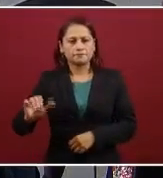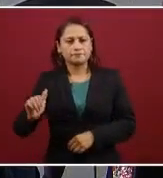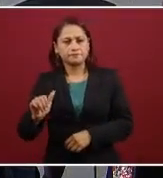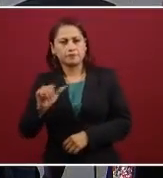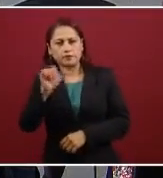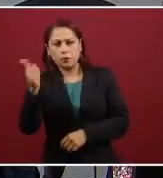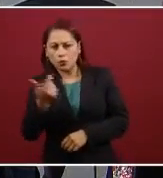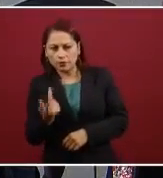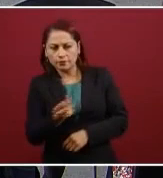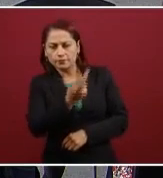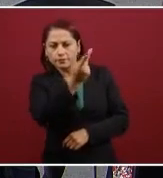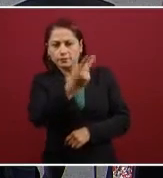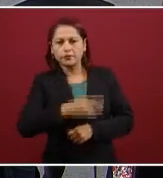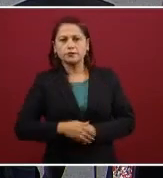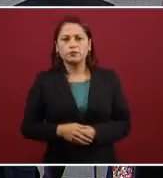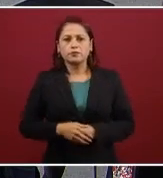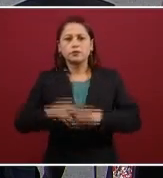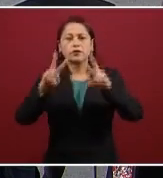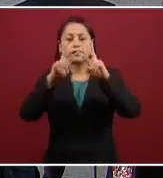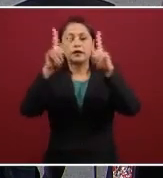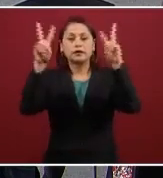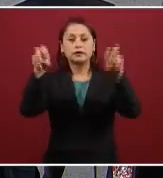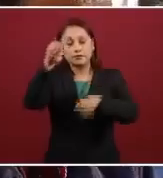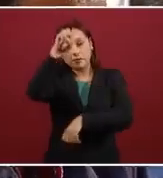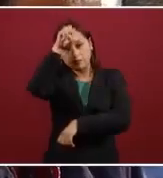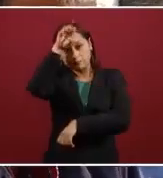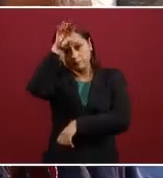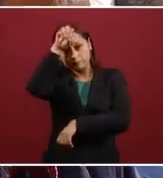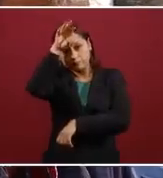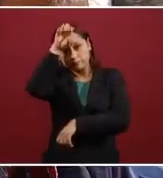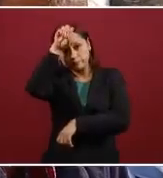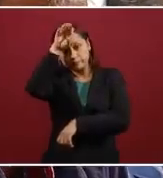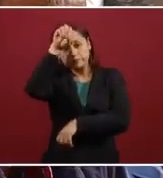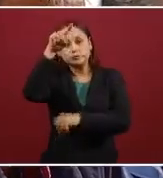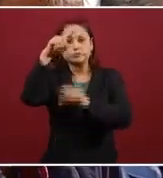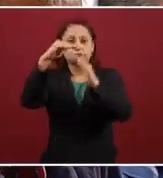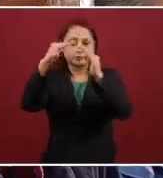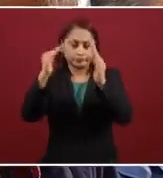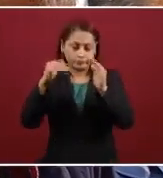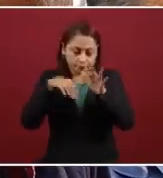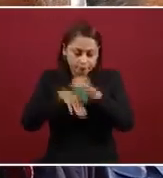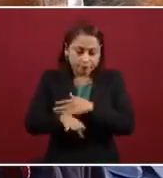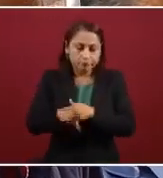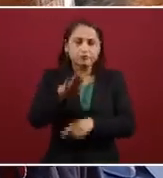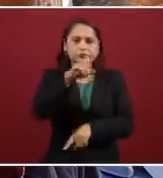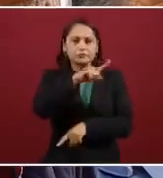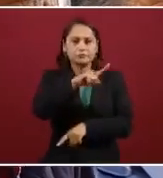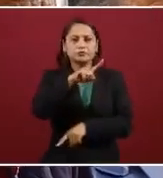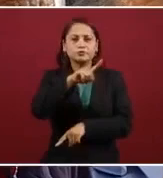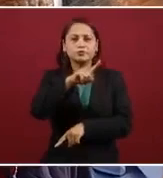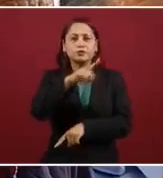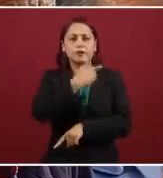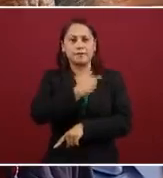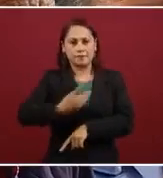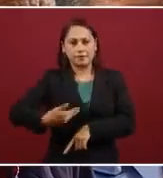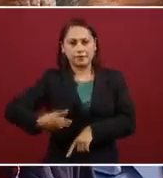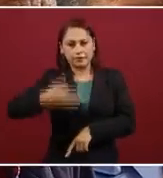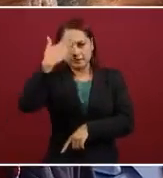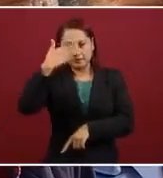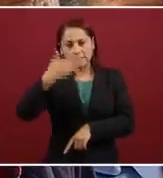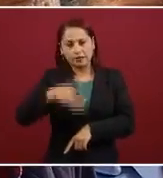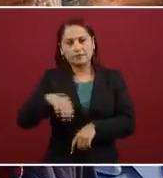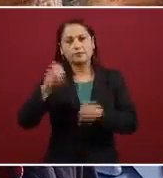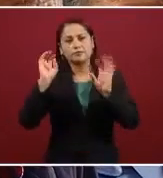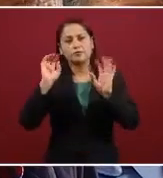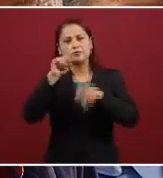ver con las minas, que es un tema muy recurrente por parte o era del presidente, ¿habrá una idea de revisar la ley de minas